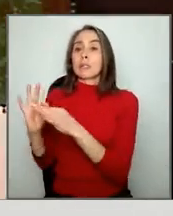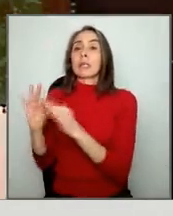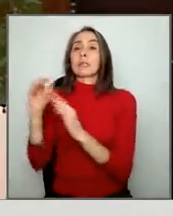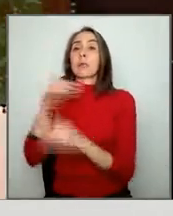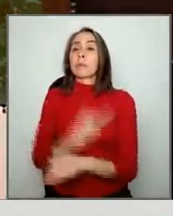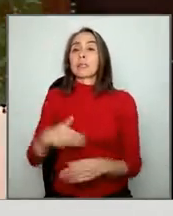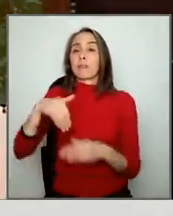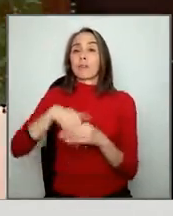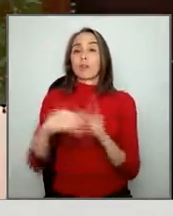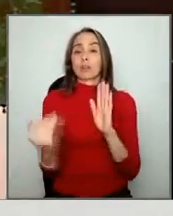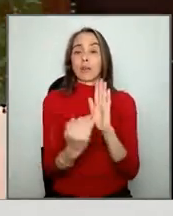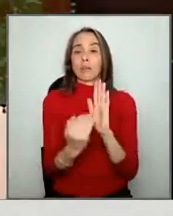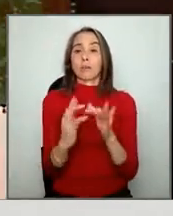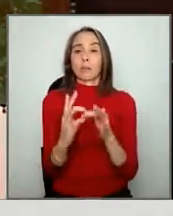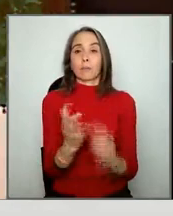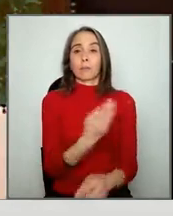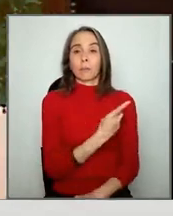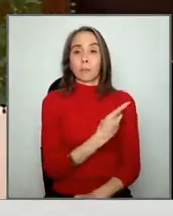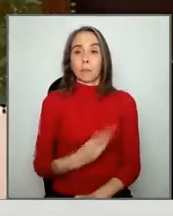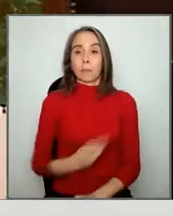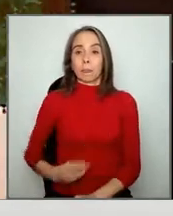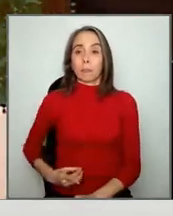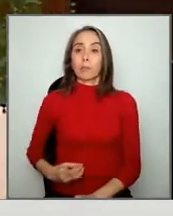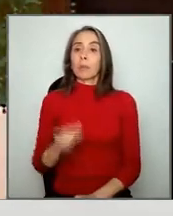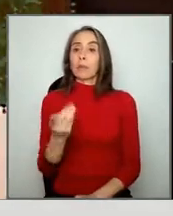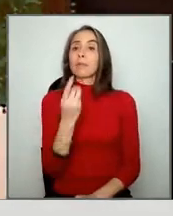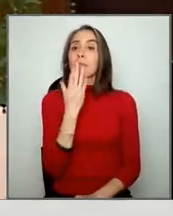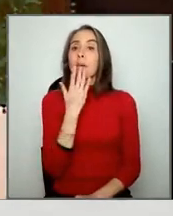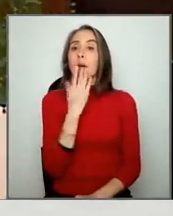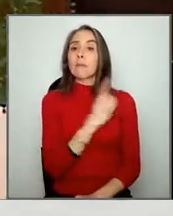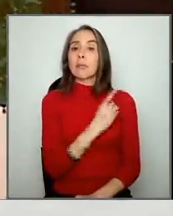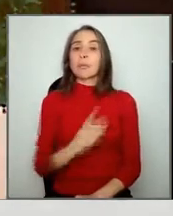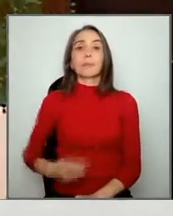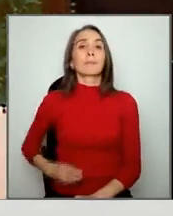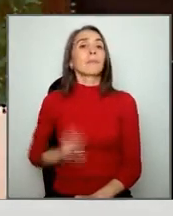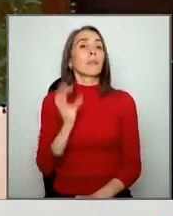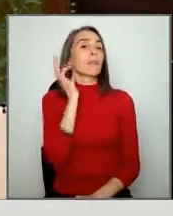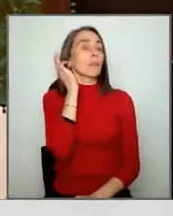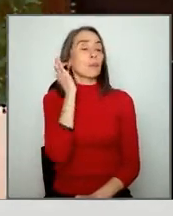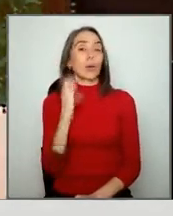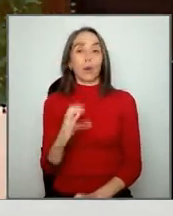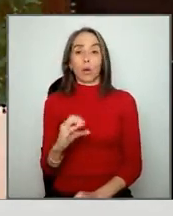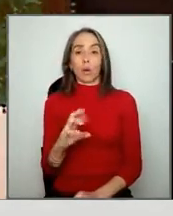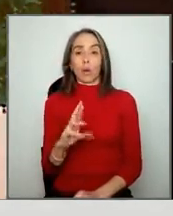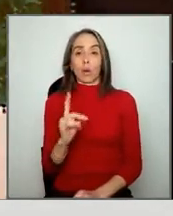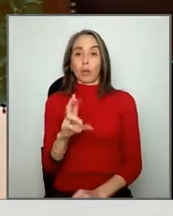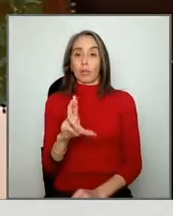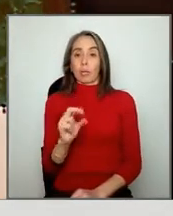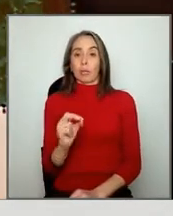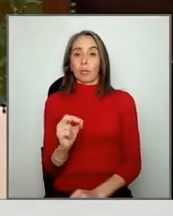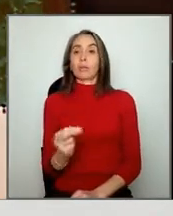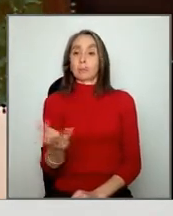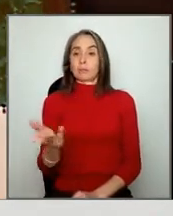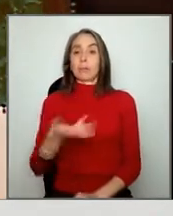diputado a continuación tiene la palabra la diputada María Luisa Cordero diputada tiene la palabra